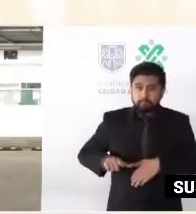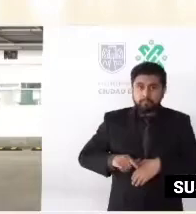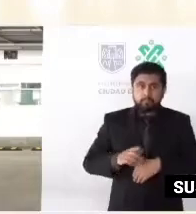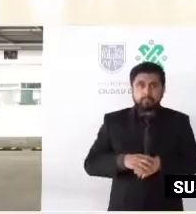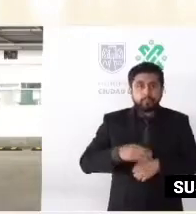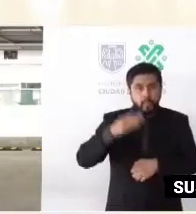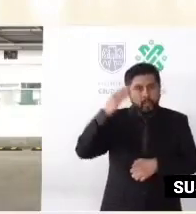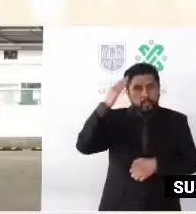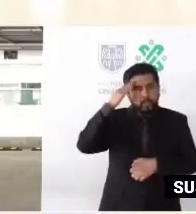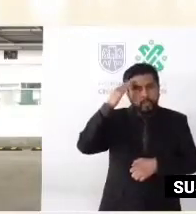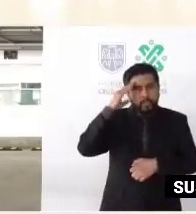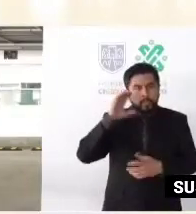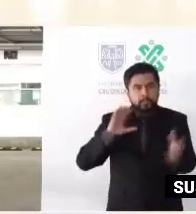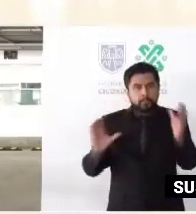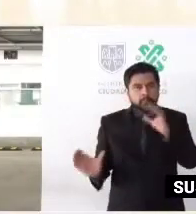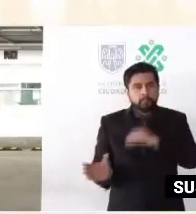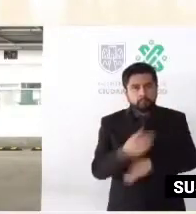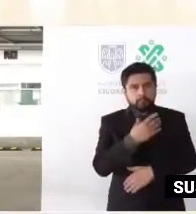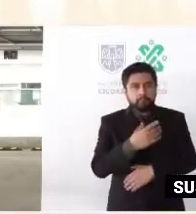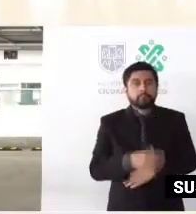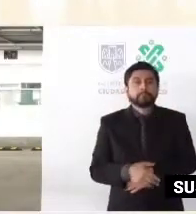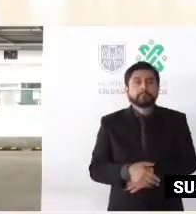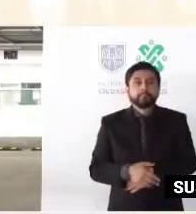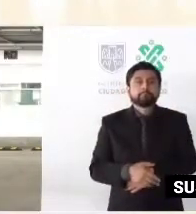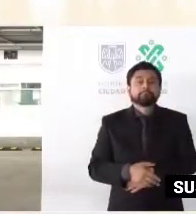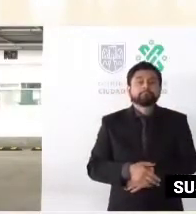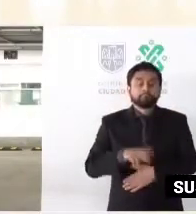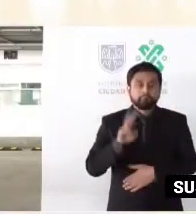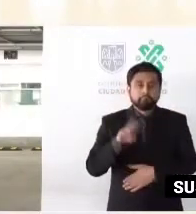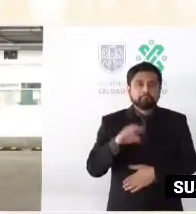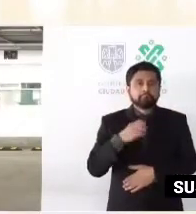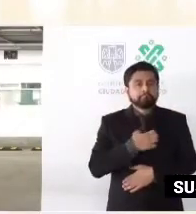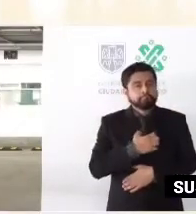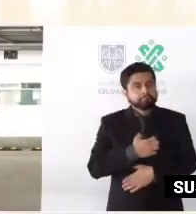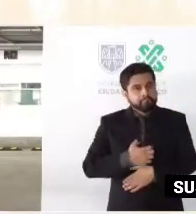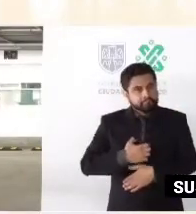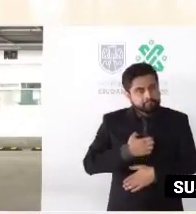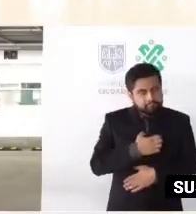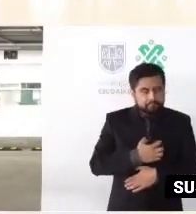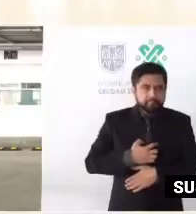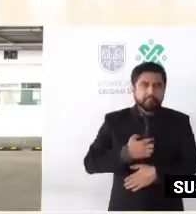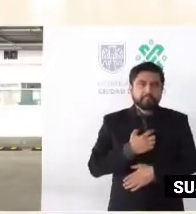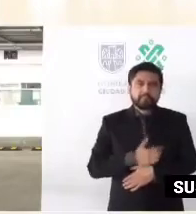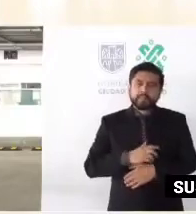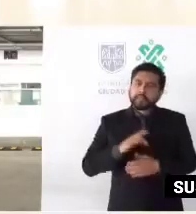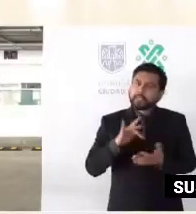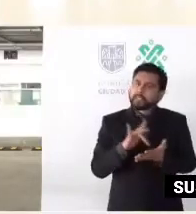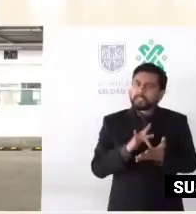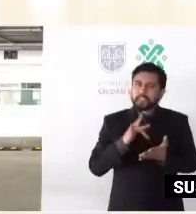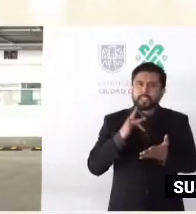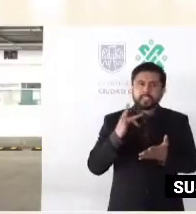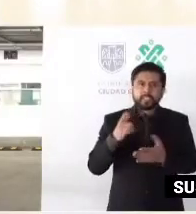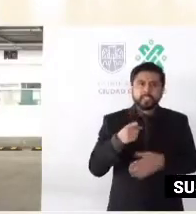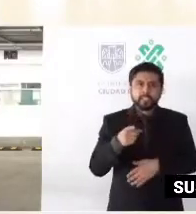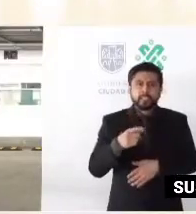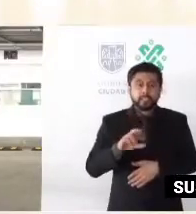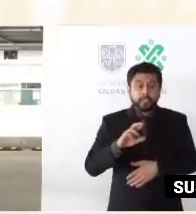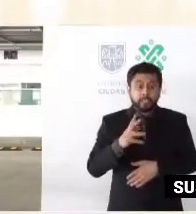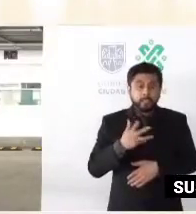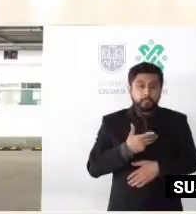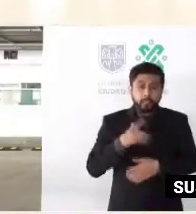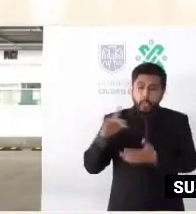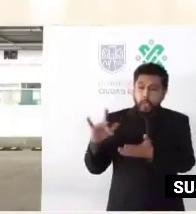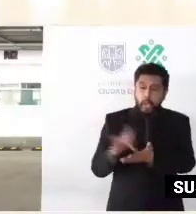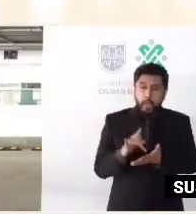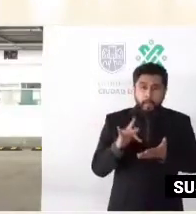encabezado por la jefa de gobierno, Claudia Sheinbaum. Entonces, muy contentos, muy agradecidos por todo lo que hemos recibido de